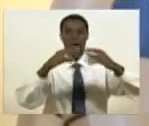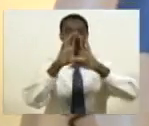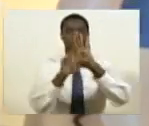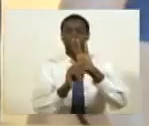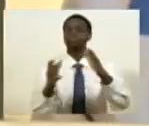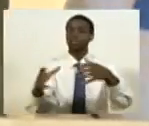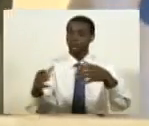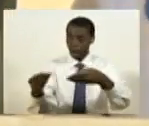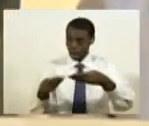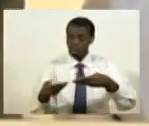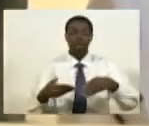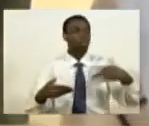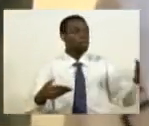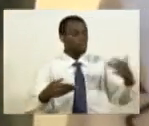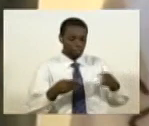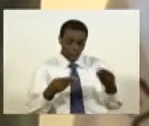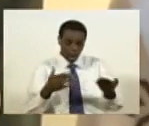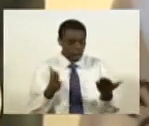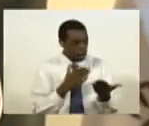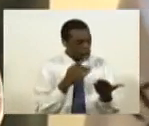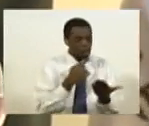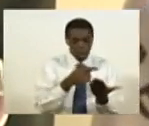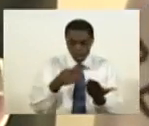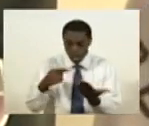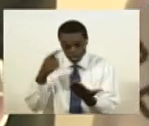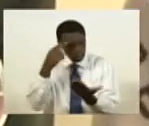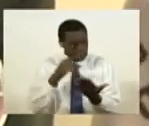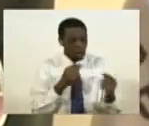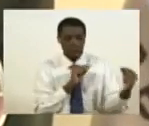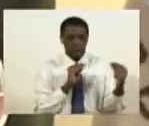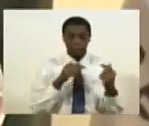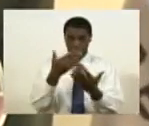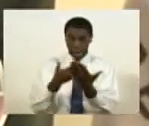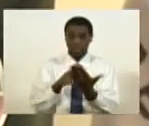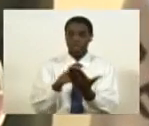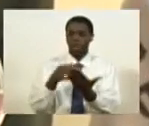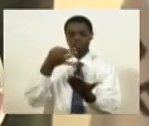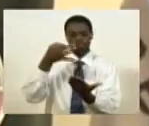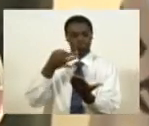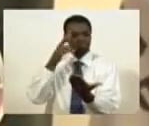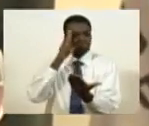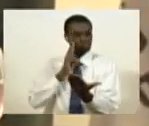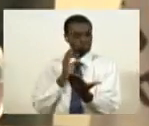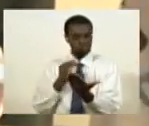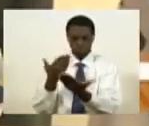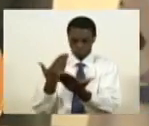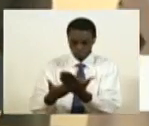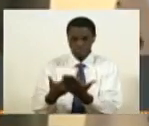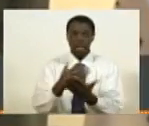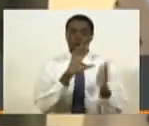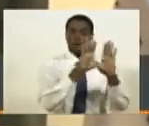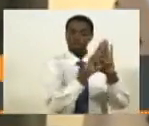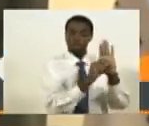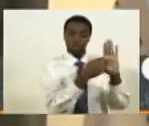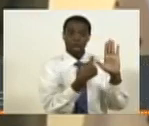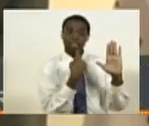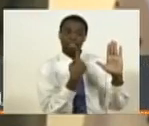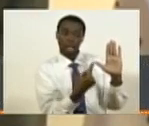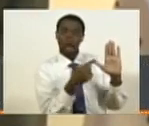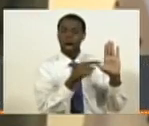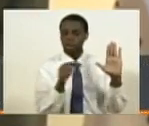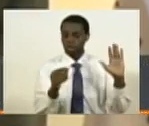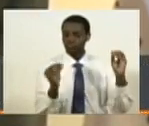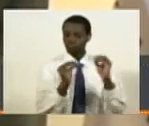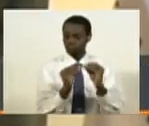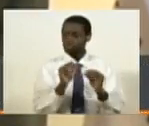para verificar que lo presentado cumple con las formalidades establecidas en la Constitución y dar